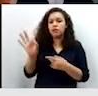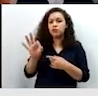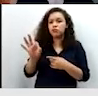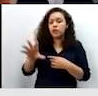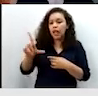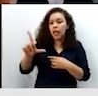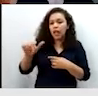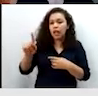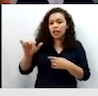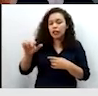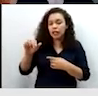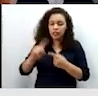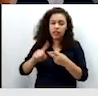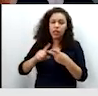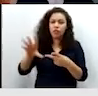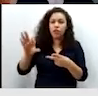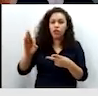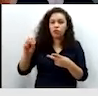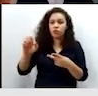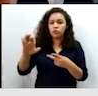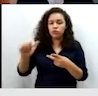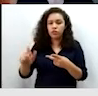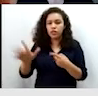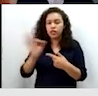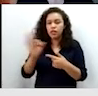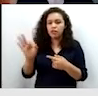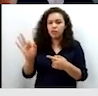o una fosa séptica, estar teniendo un poquito de ceniza